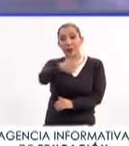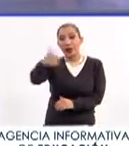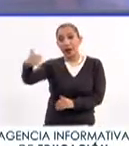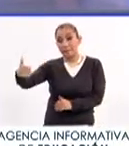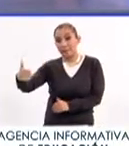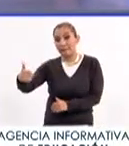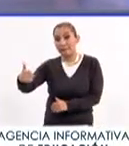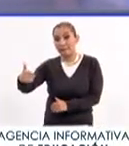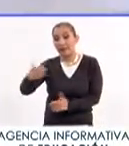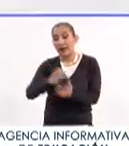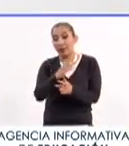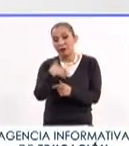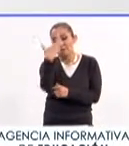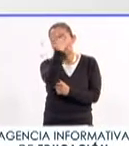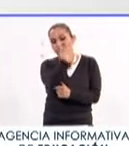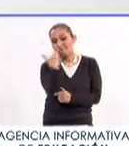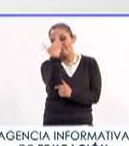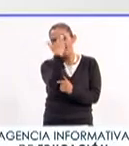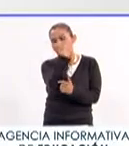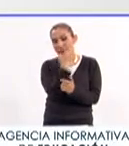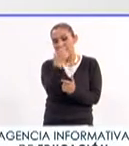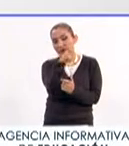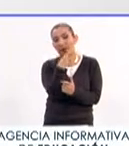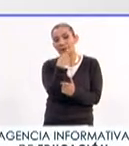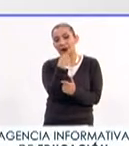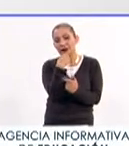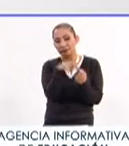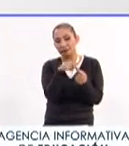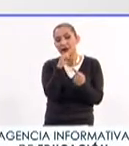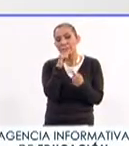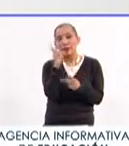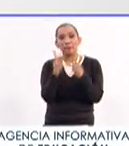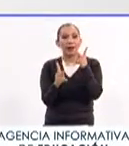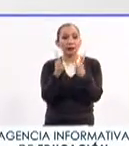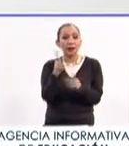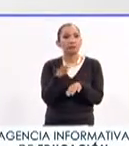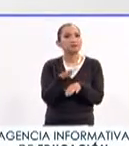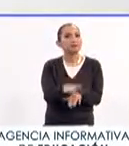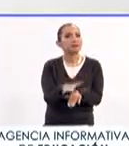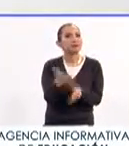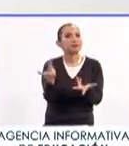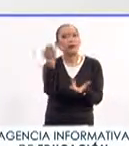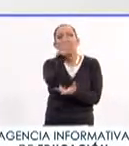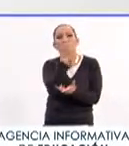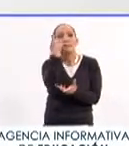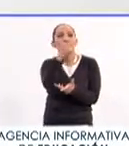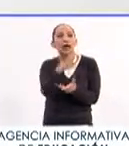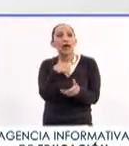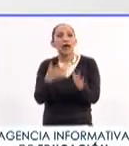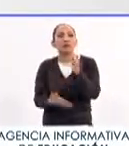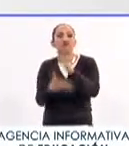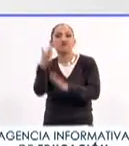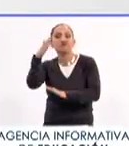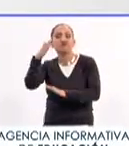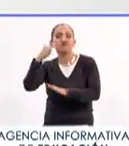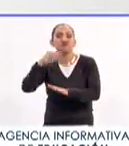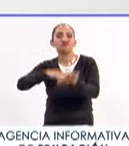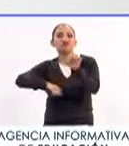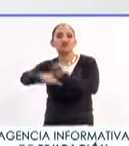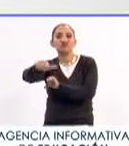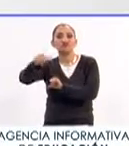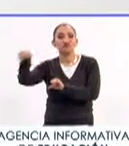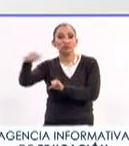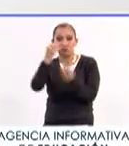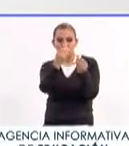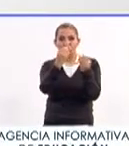ellas. Entonces vamos a revisar la evaluación del habla. También vamos a platicar sobre la evaluación para movilidad.